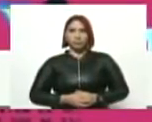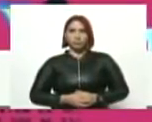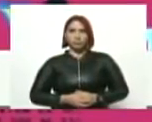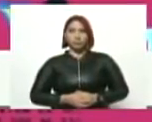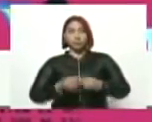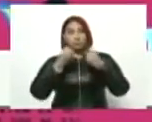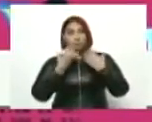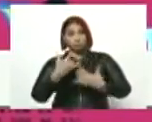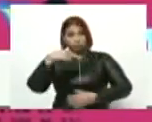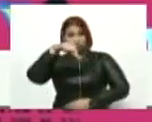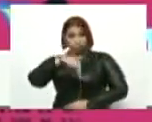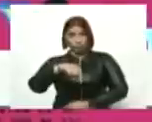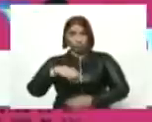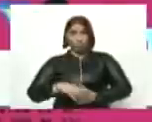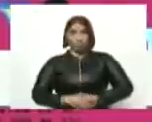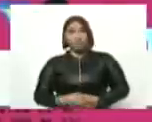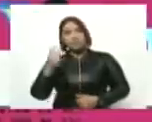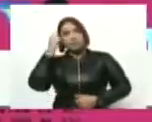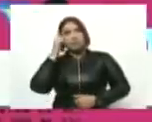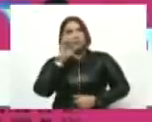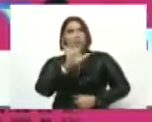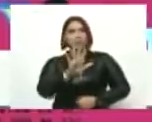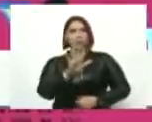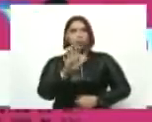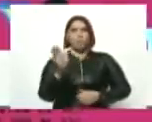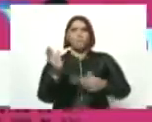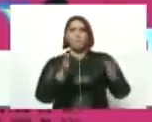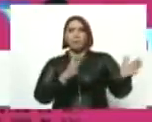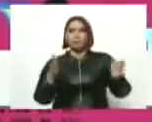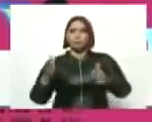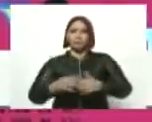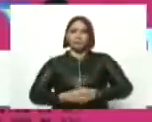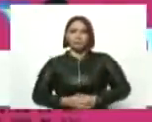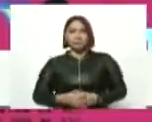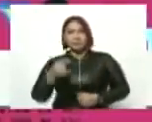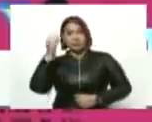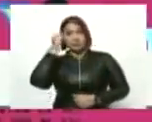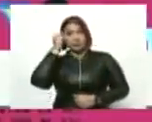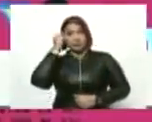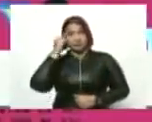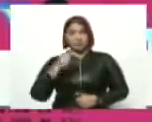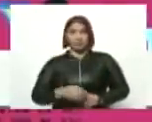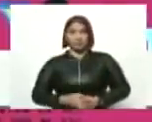Bueno, hoy día 5 de marzo, fecha de